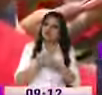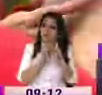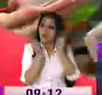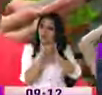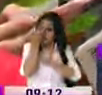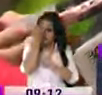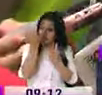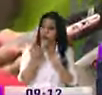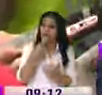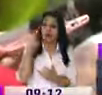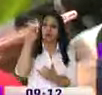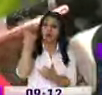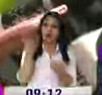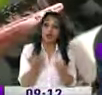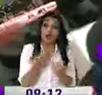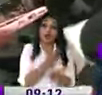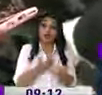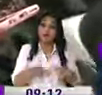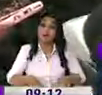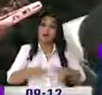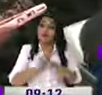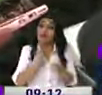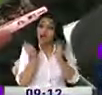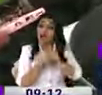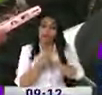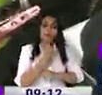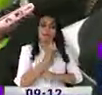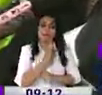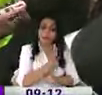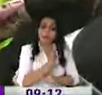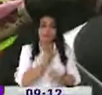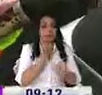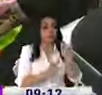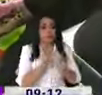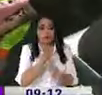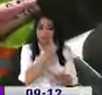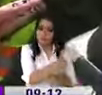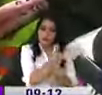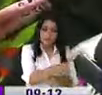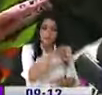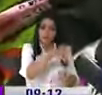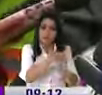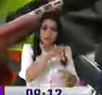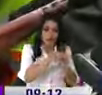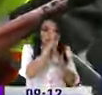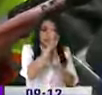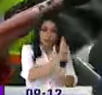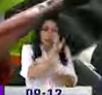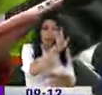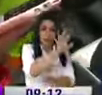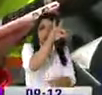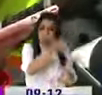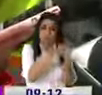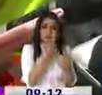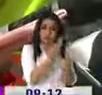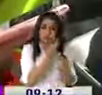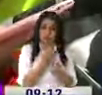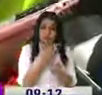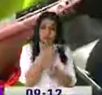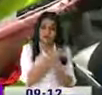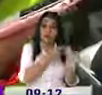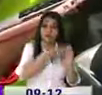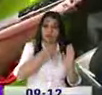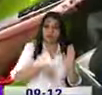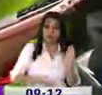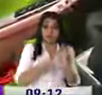presidente Correa y ahora el presidente Lenín? Nosotros siempre reivindicamos que la gente es la que en las urnas se pronuncia. Y rescatando el espíritu de